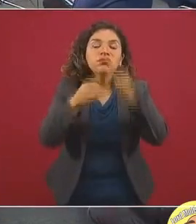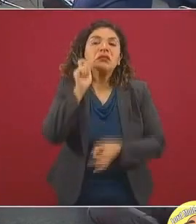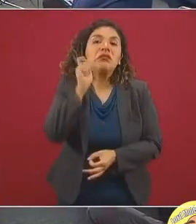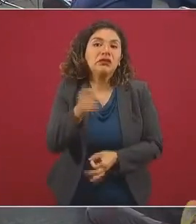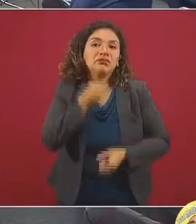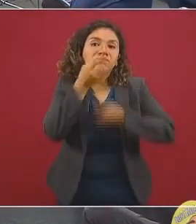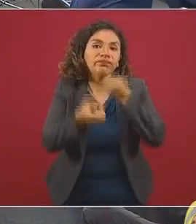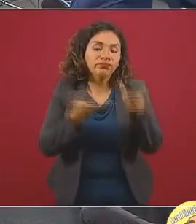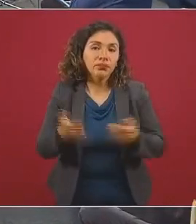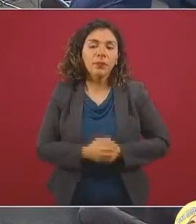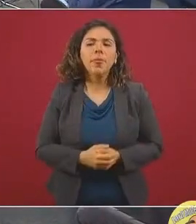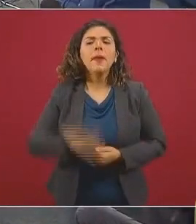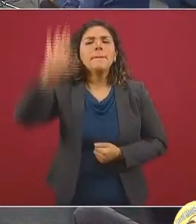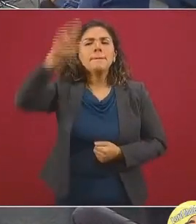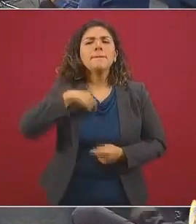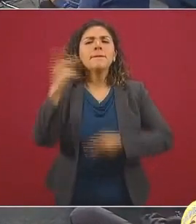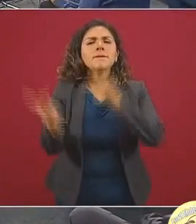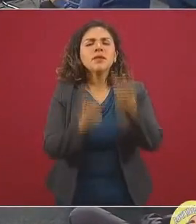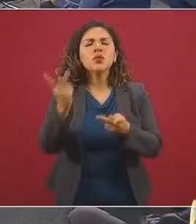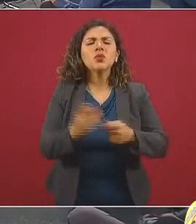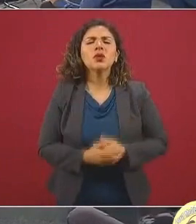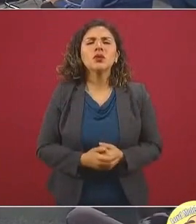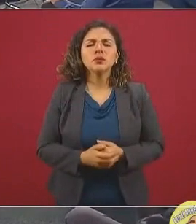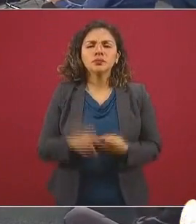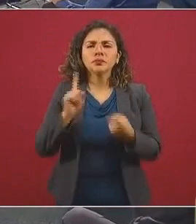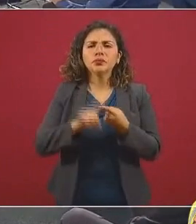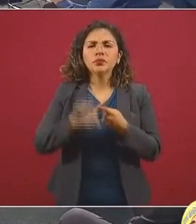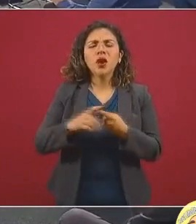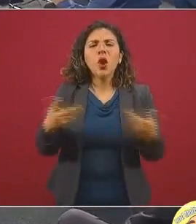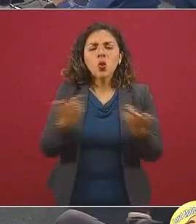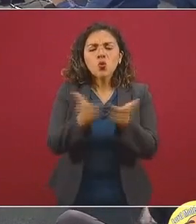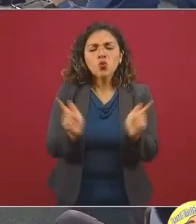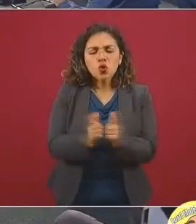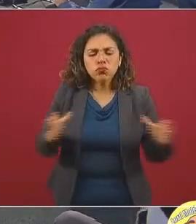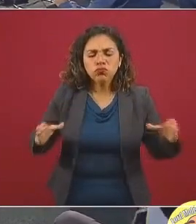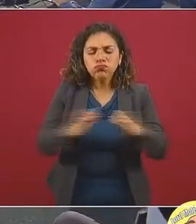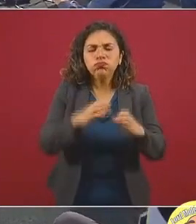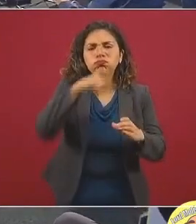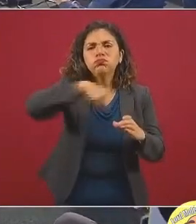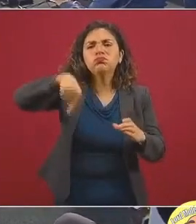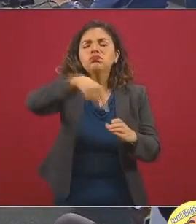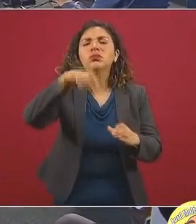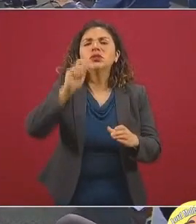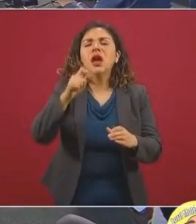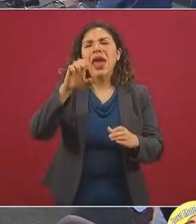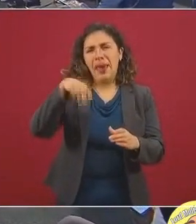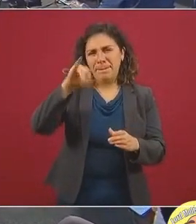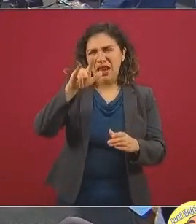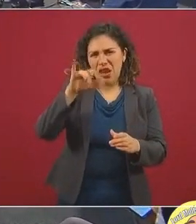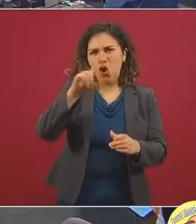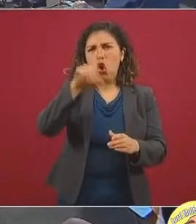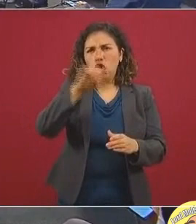señor presidente, ¿qué va a pasar con el círculo de Emilio Lozoya? Le hablo de los nombres de Froilán